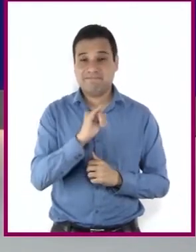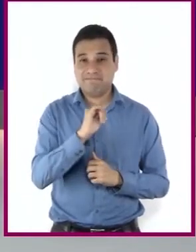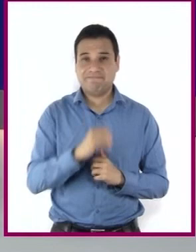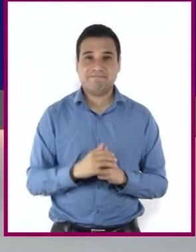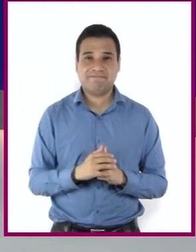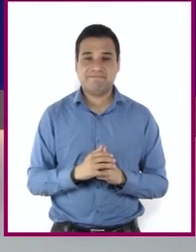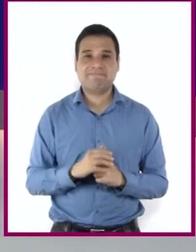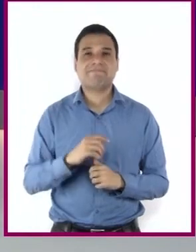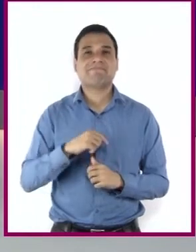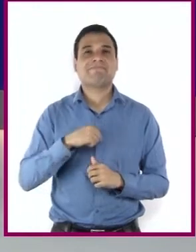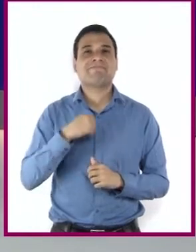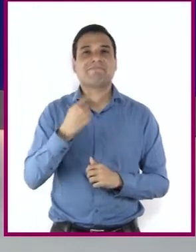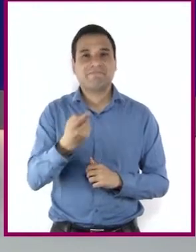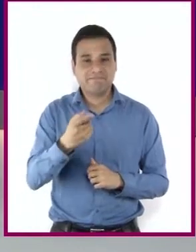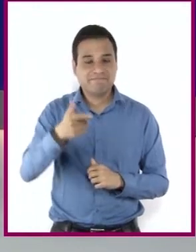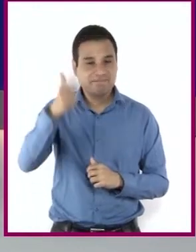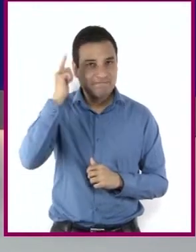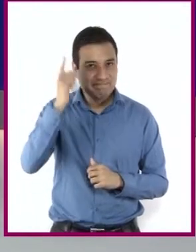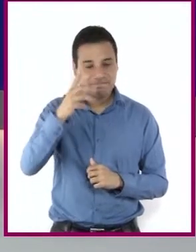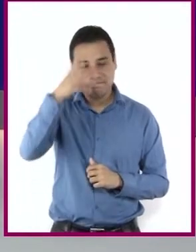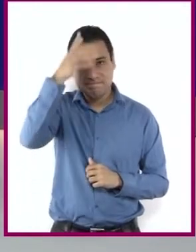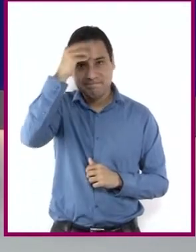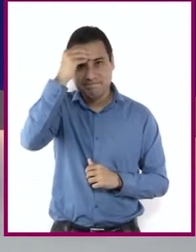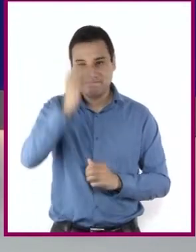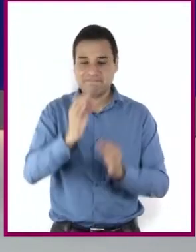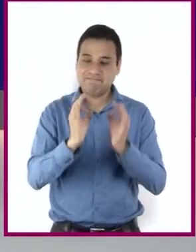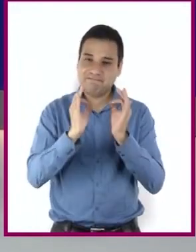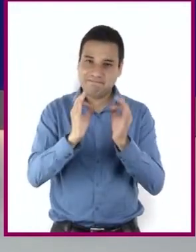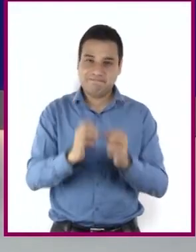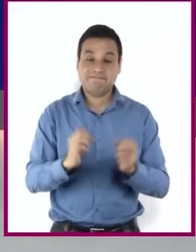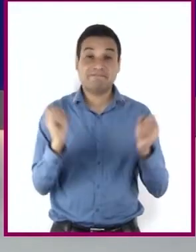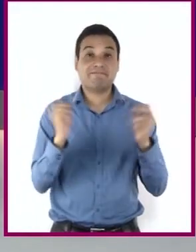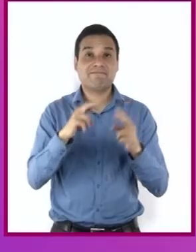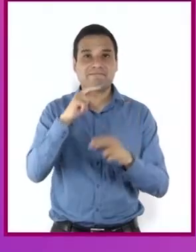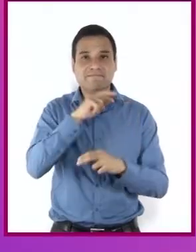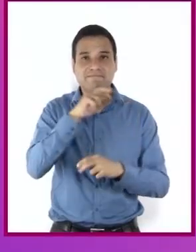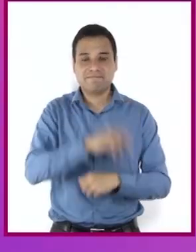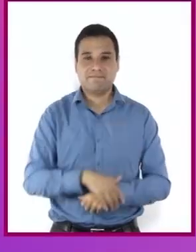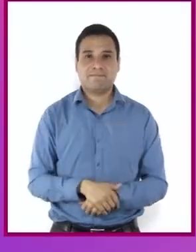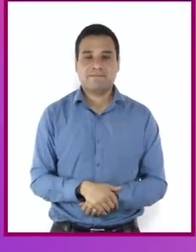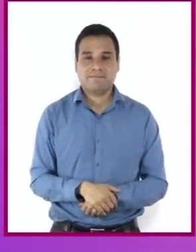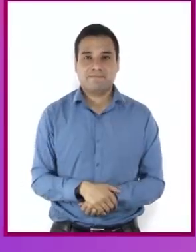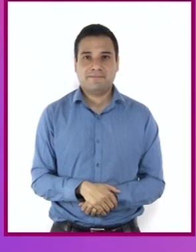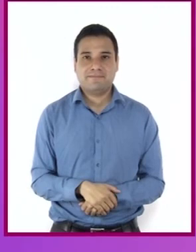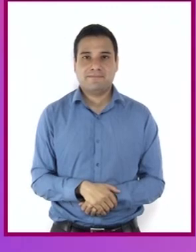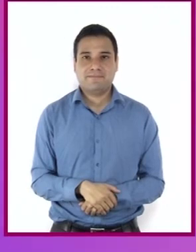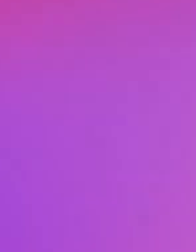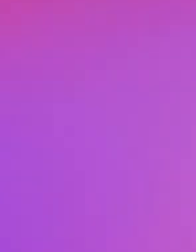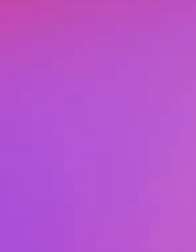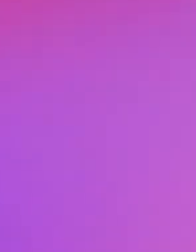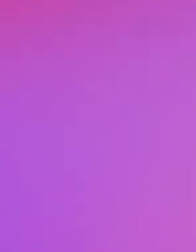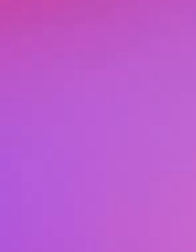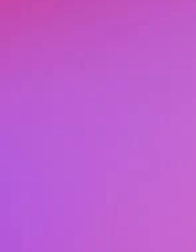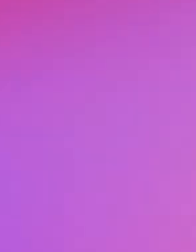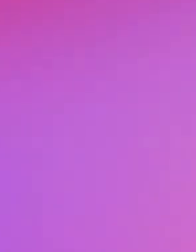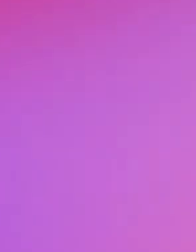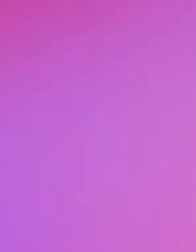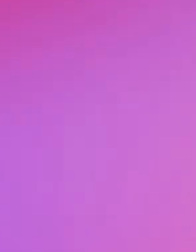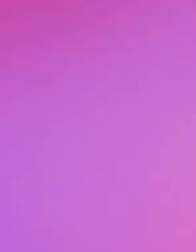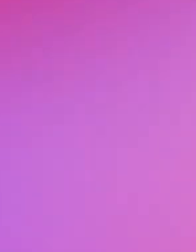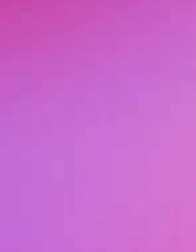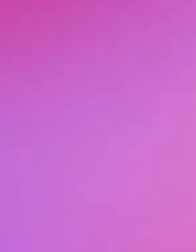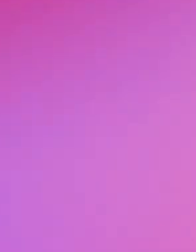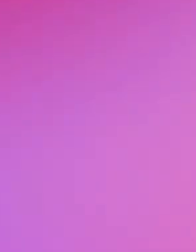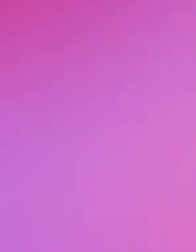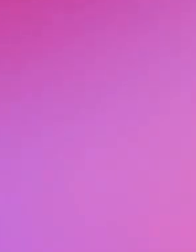les deseamos lo mejor en su aprendizaje. Hasta la próxima. Si tienes dudas o necesitas ayuda, llama